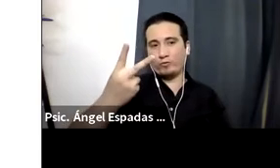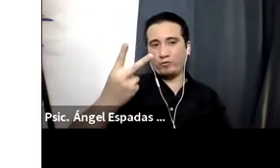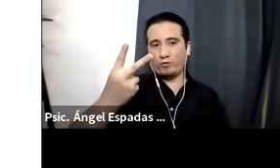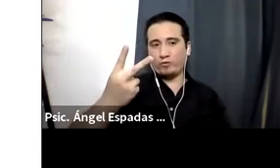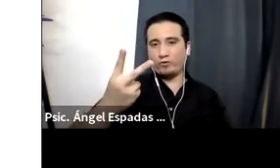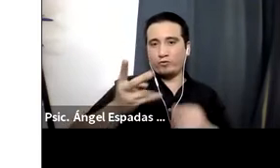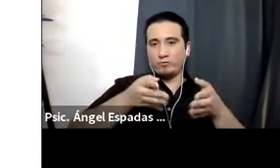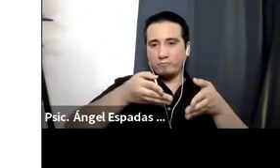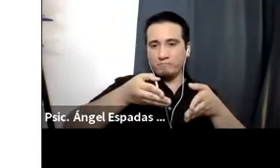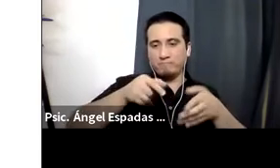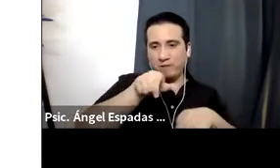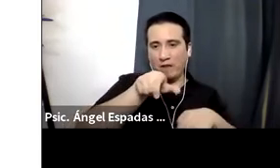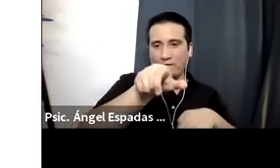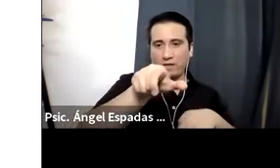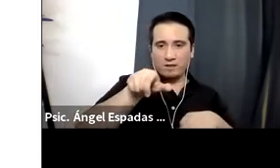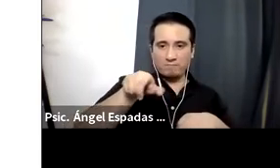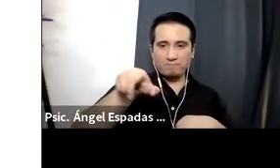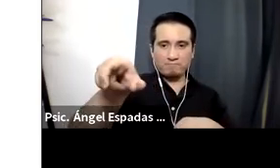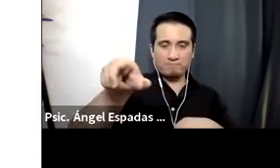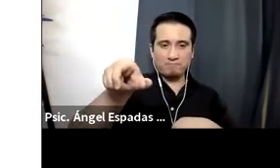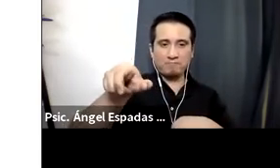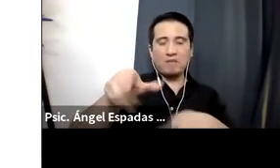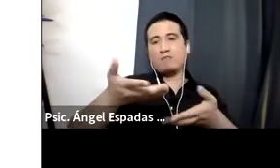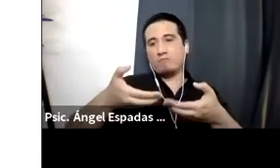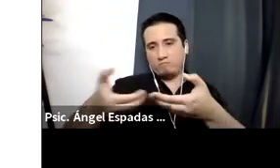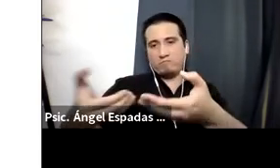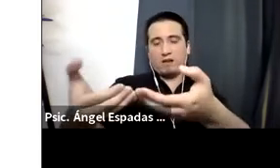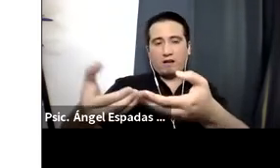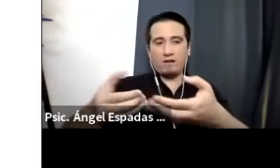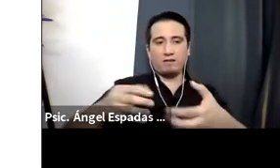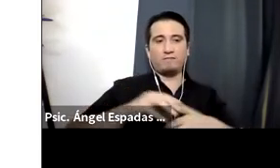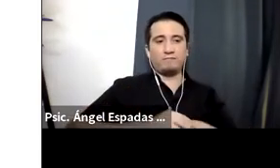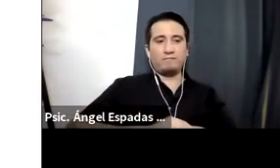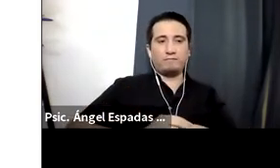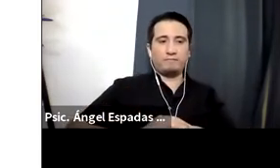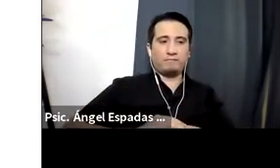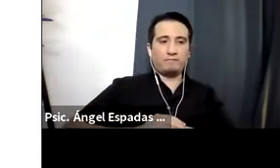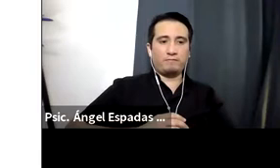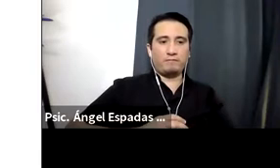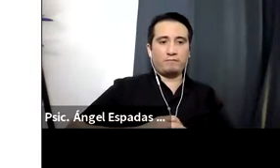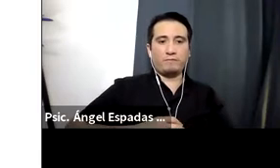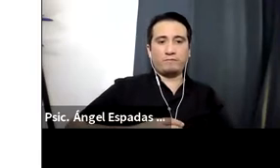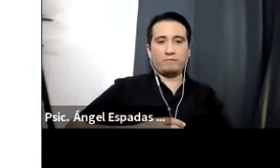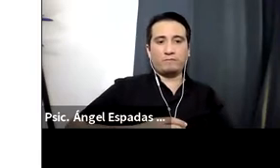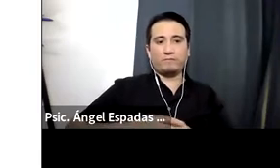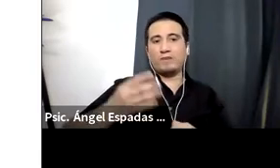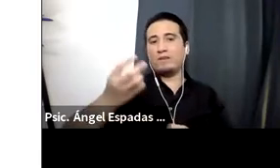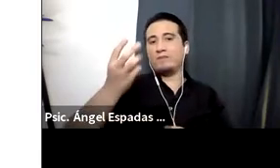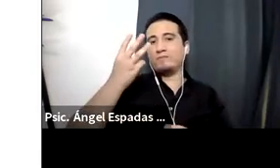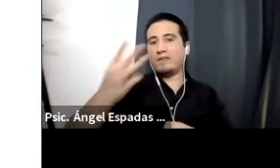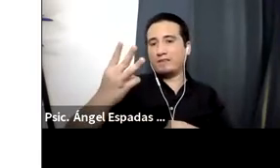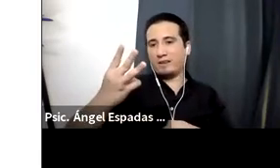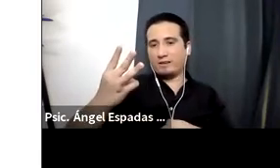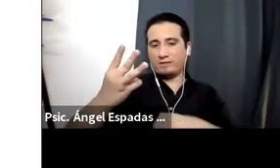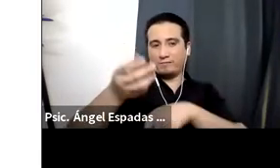¿no? De un arroyo vehicular de vehículos y básicamente 3 vehículos hacia